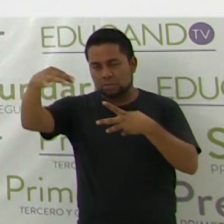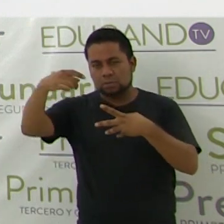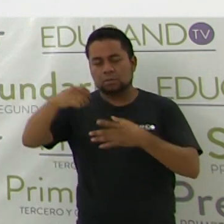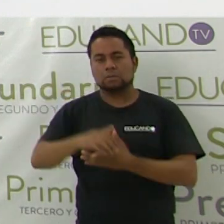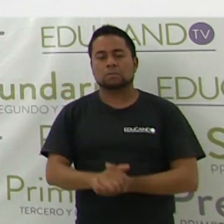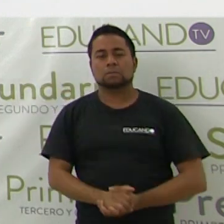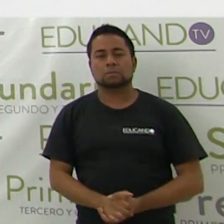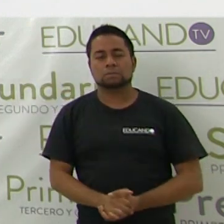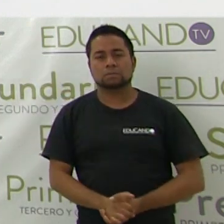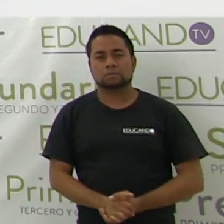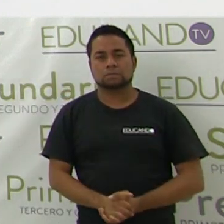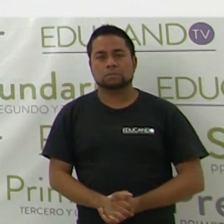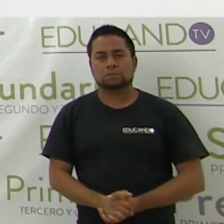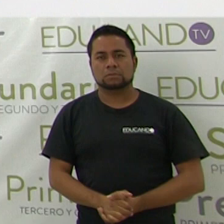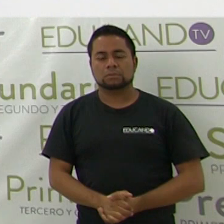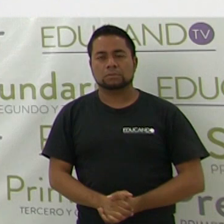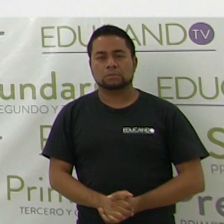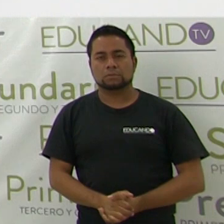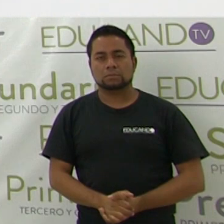La mujer